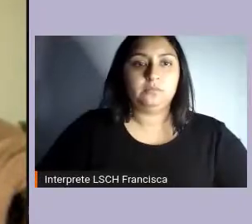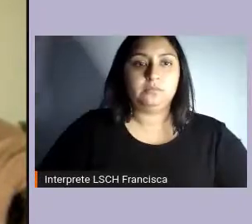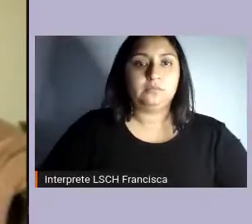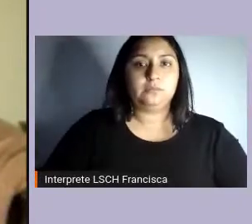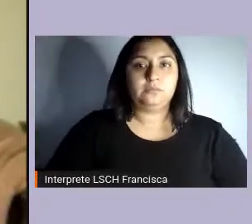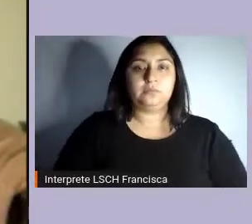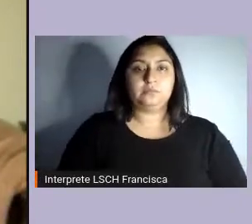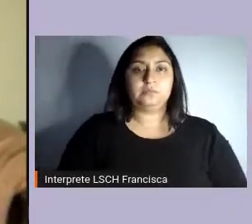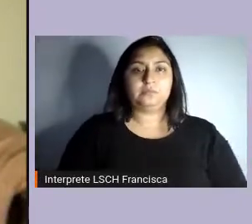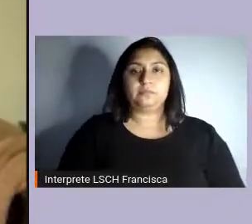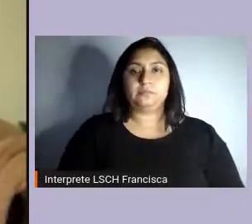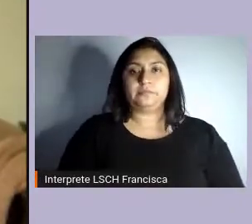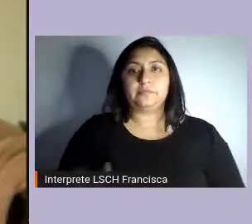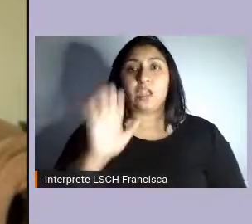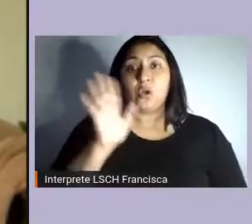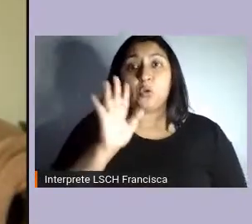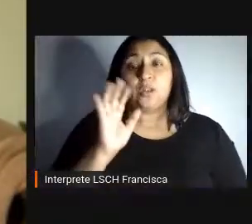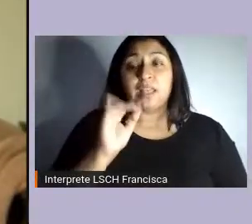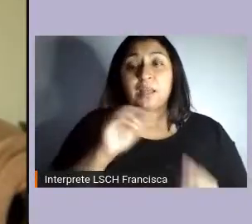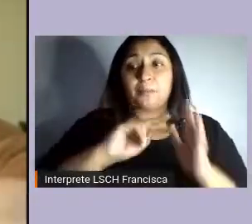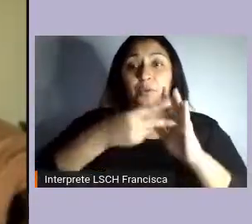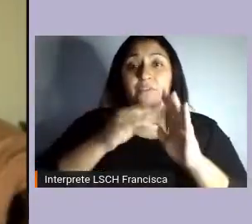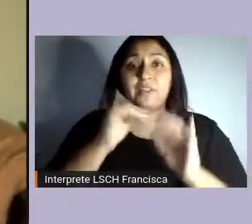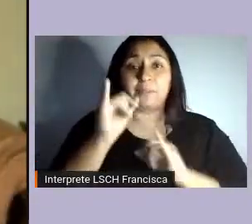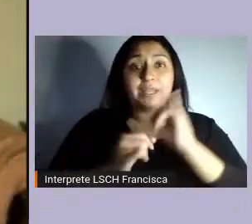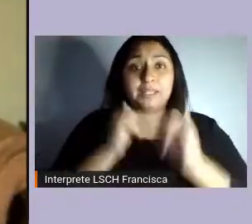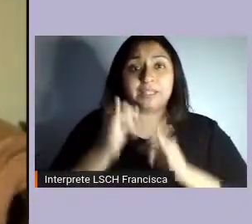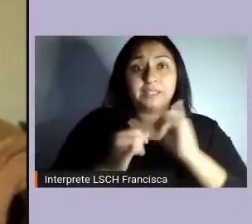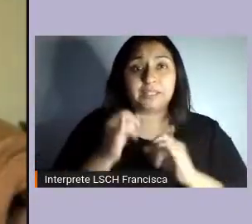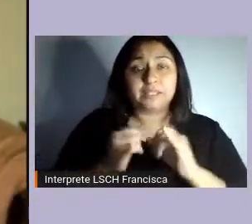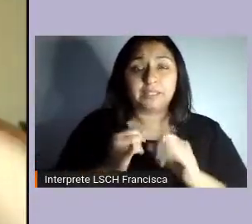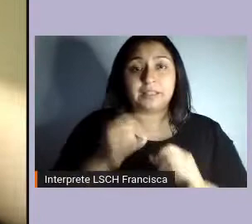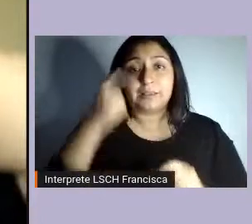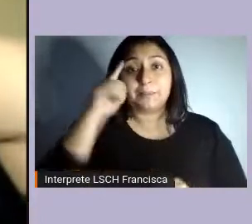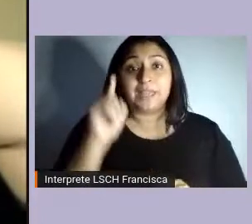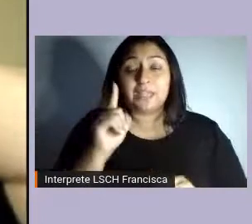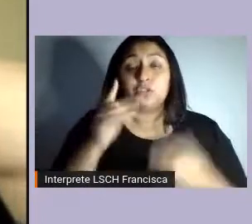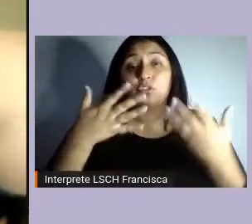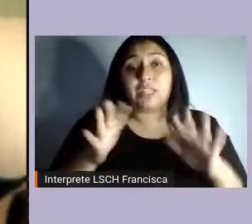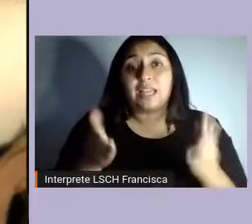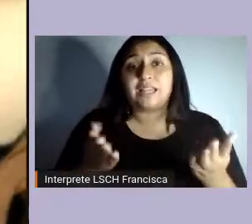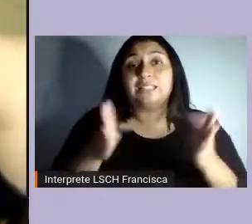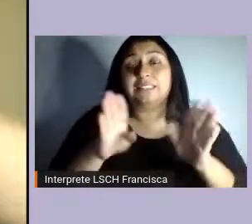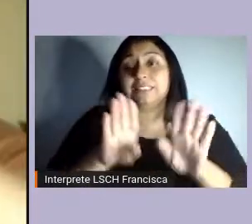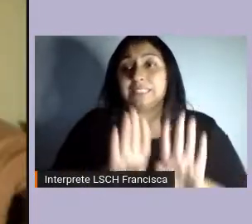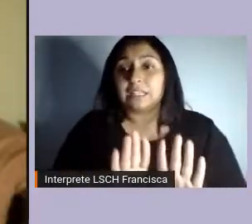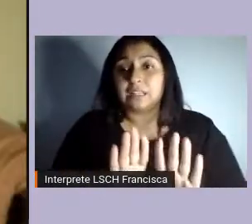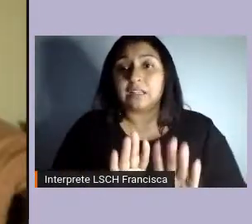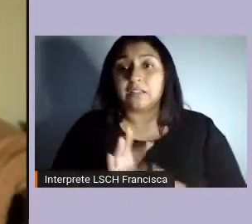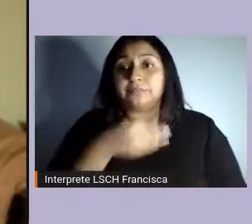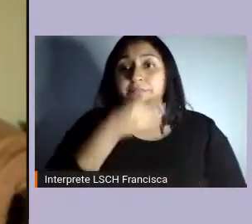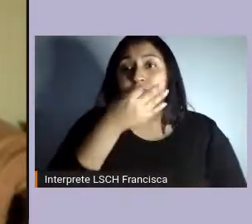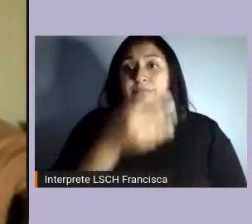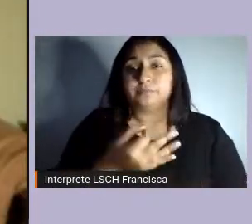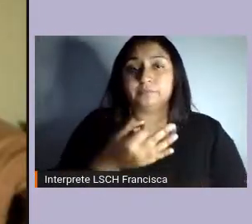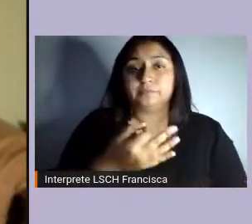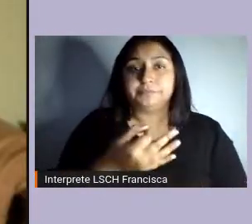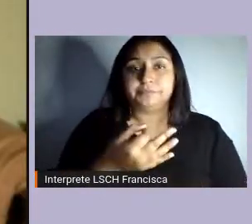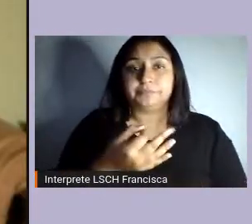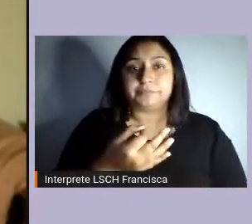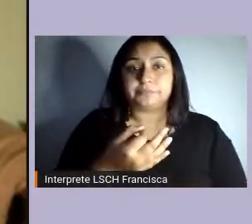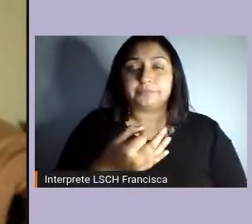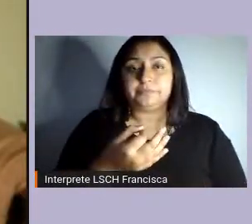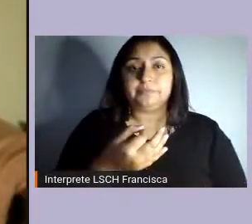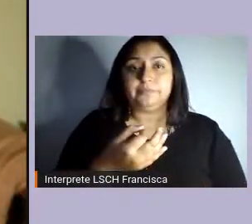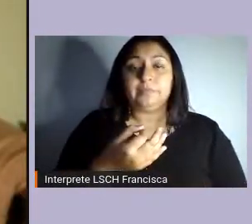Hola, se nos fue internet, pero vamos a terminar diciendo que hay una función